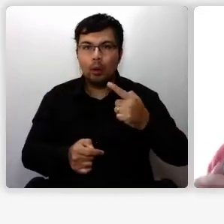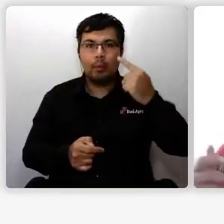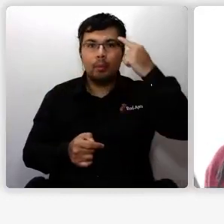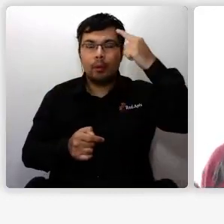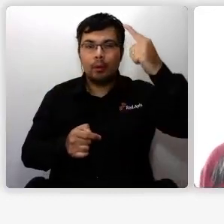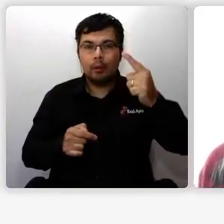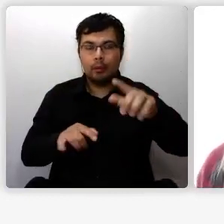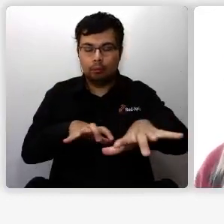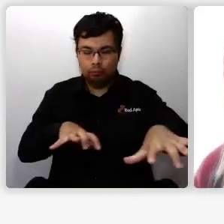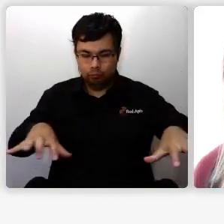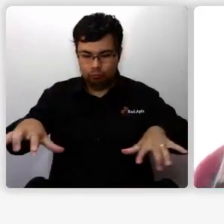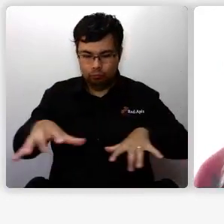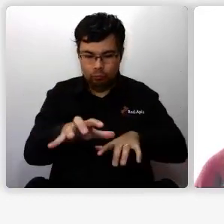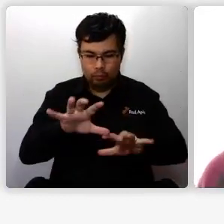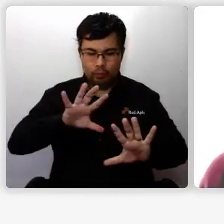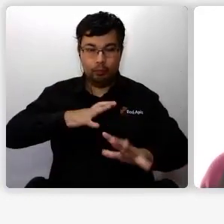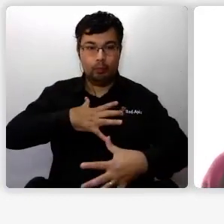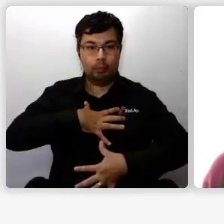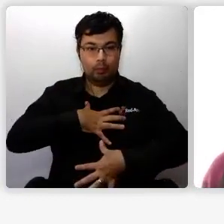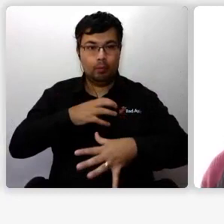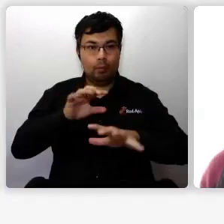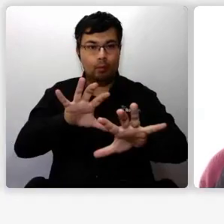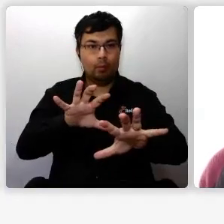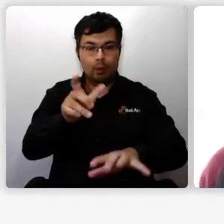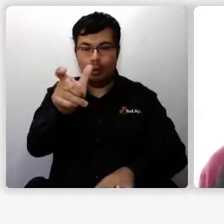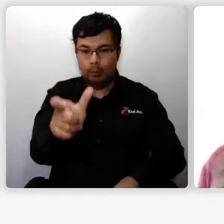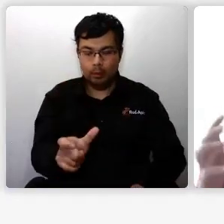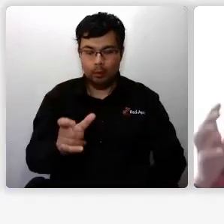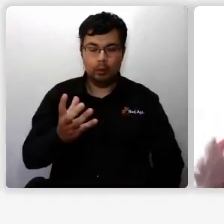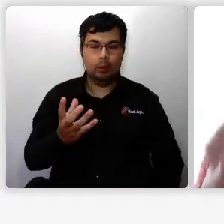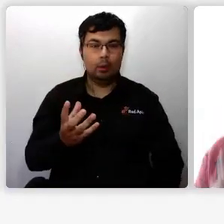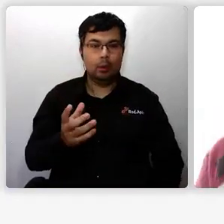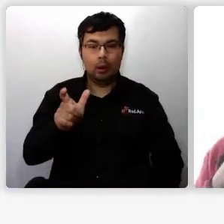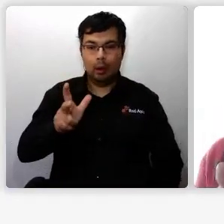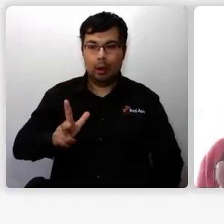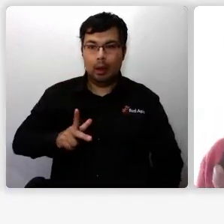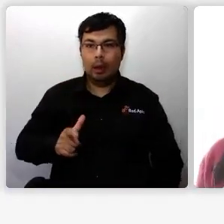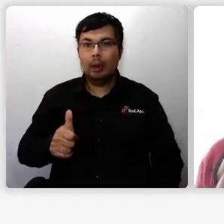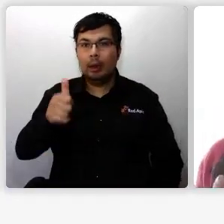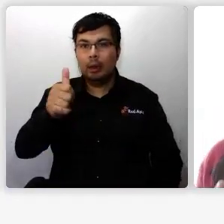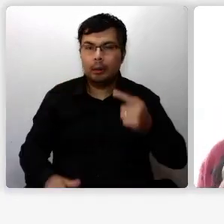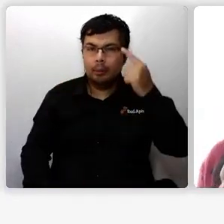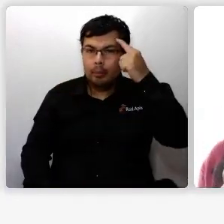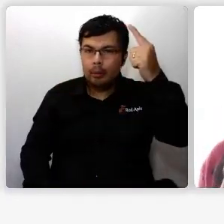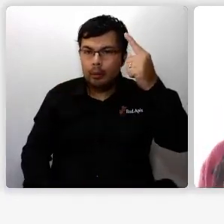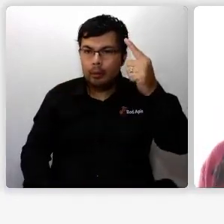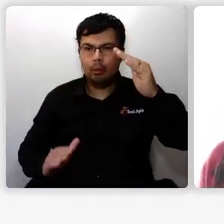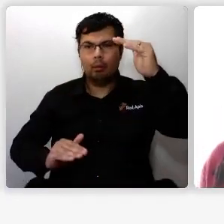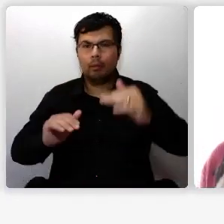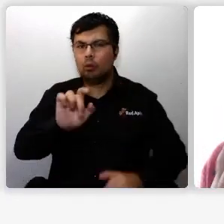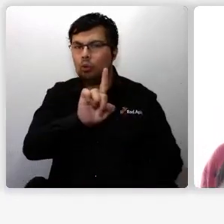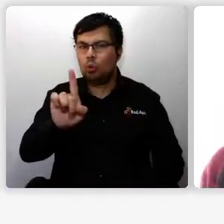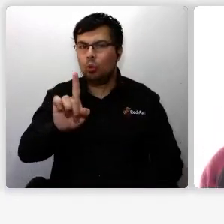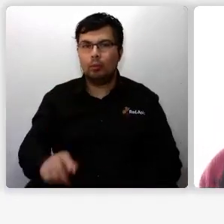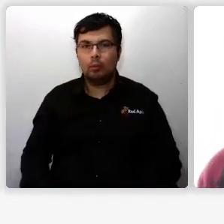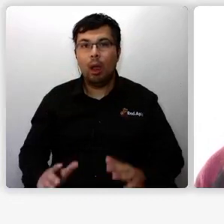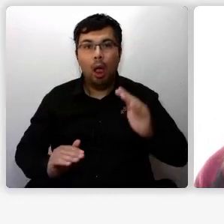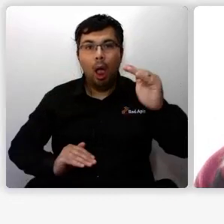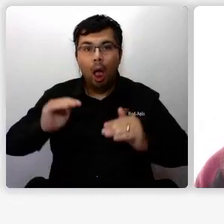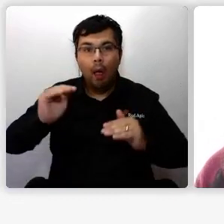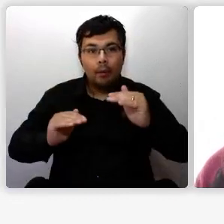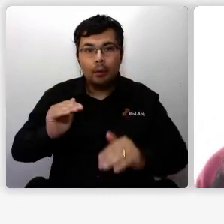es importante. Escuchar a los clientes. A veces no estamos tan preocupados del negocio que no tenemos tiempo de escuchar lo que nos